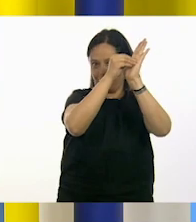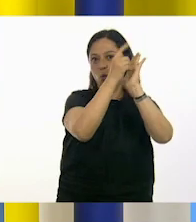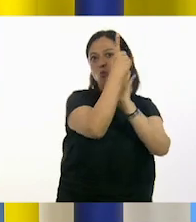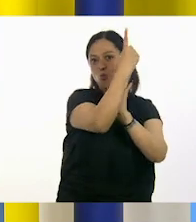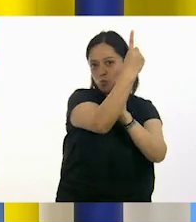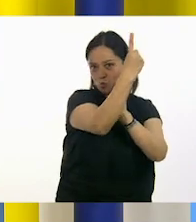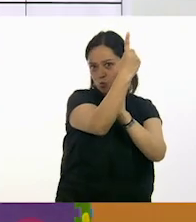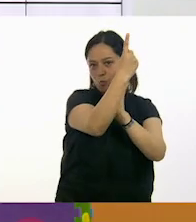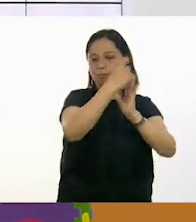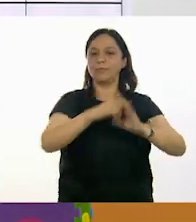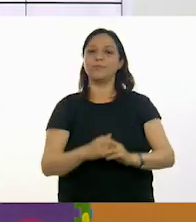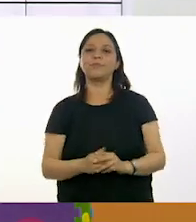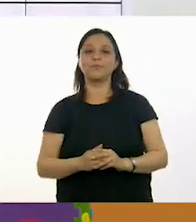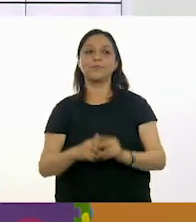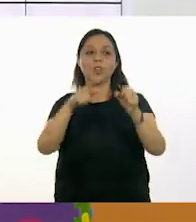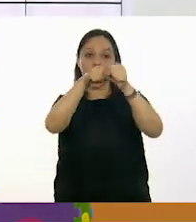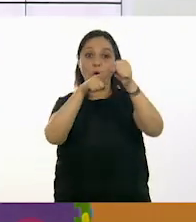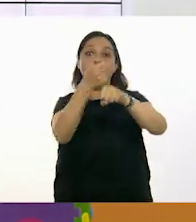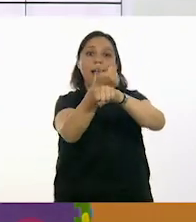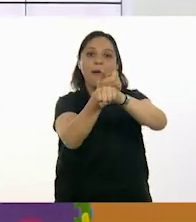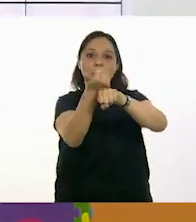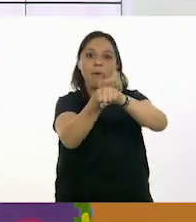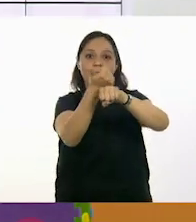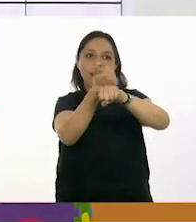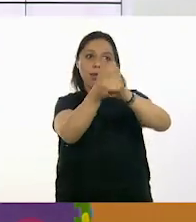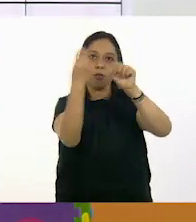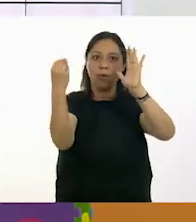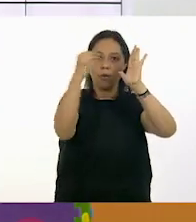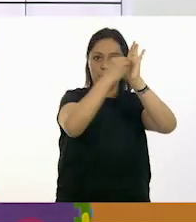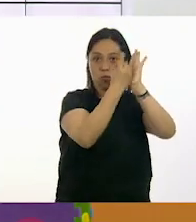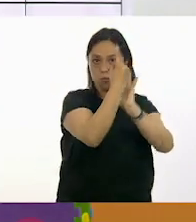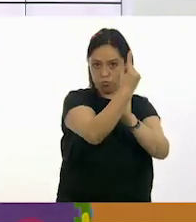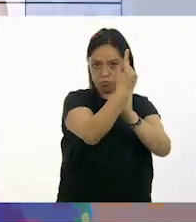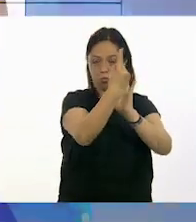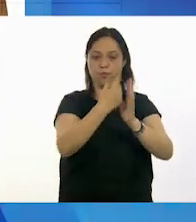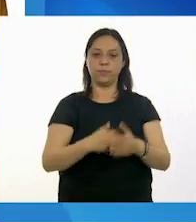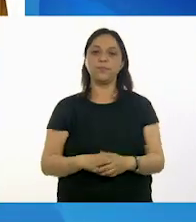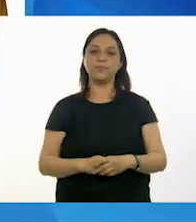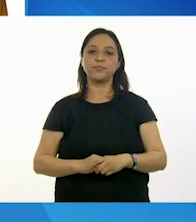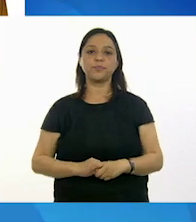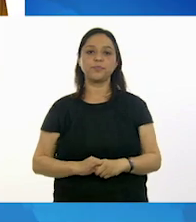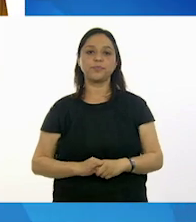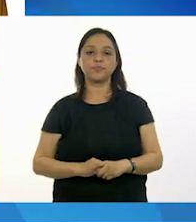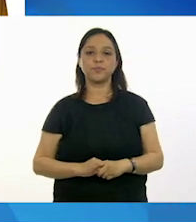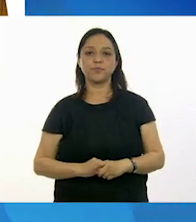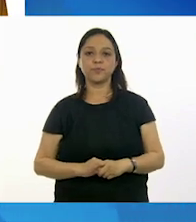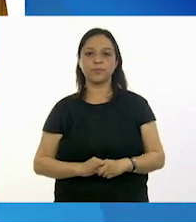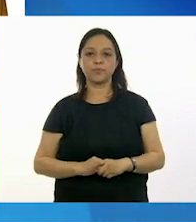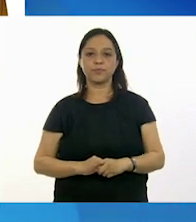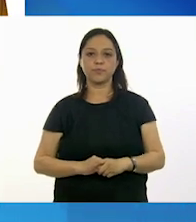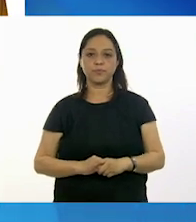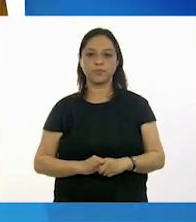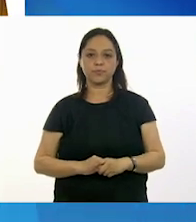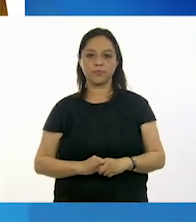1 amarillo. Entonces voy a poner el 1 amarillo. Muy bien.